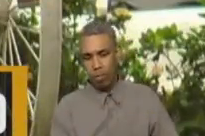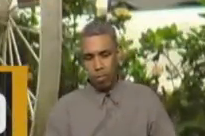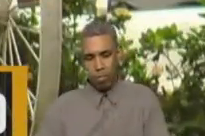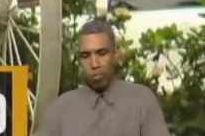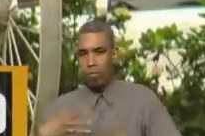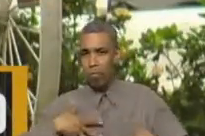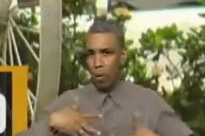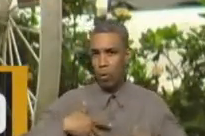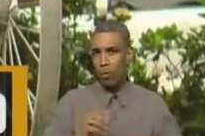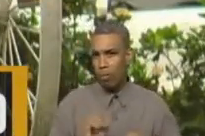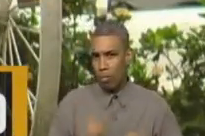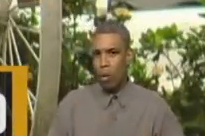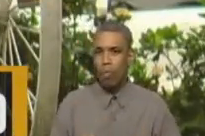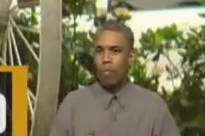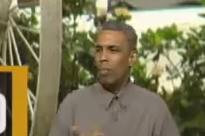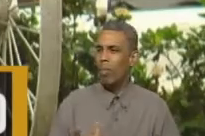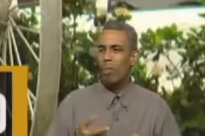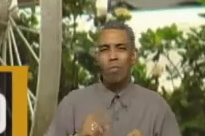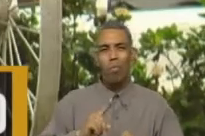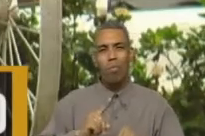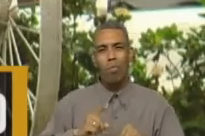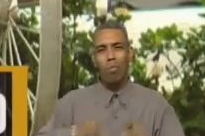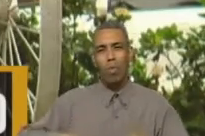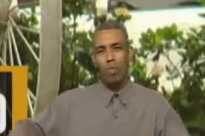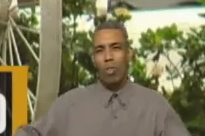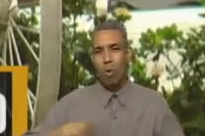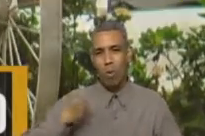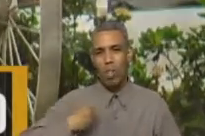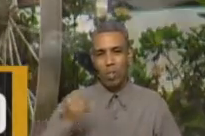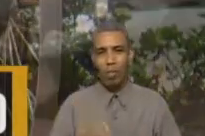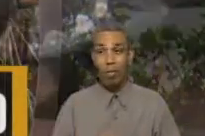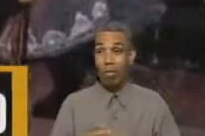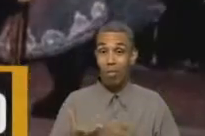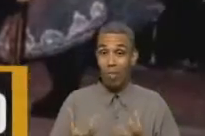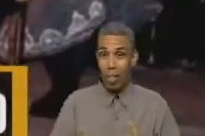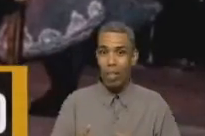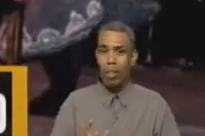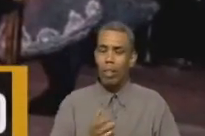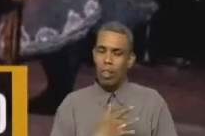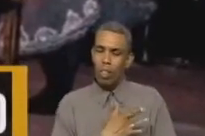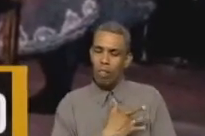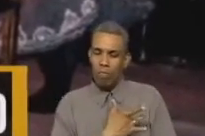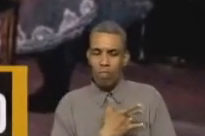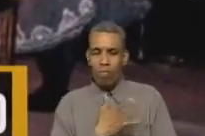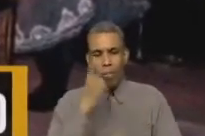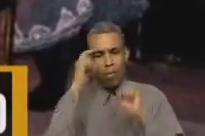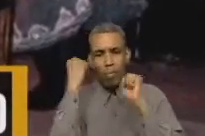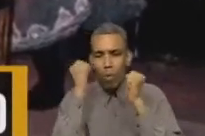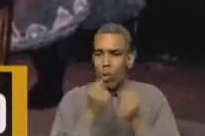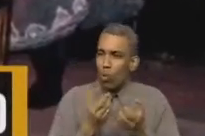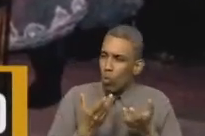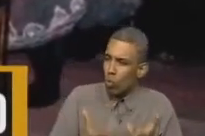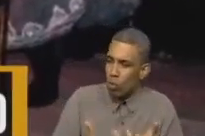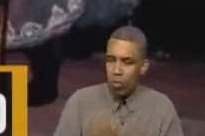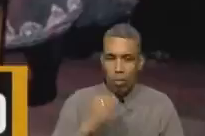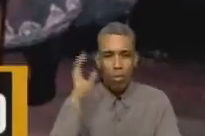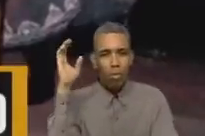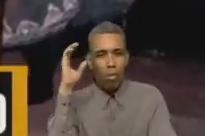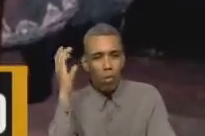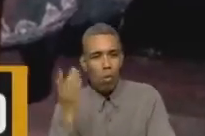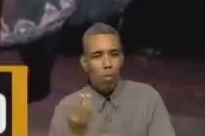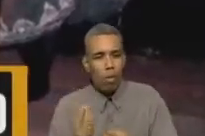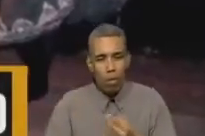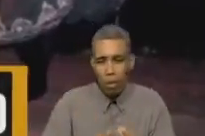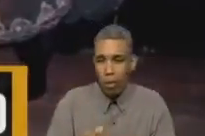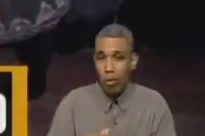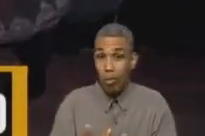política juvenil, es también una obra que busca que los jóvenes se sensibilicen, se preocupen de lo que está sucediendo. Ayer se